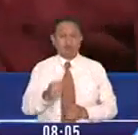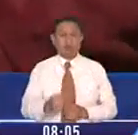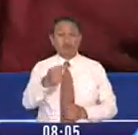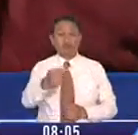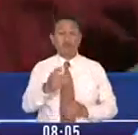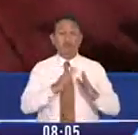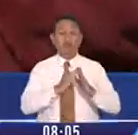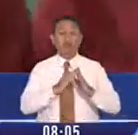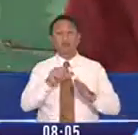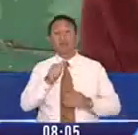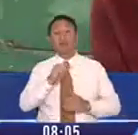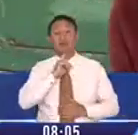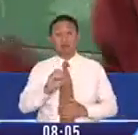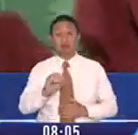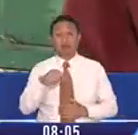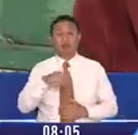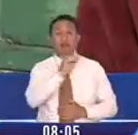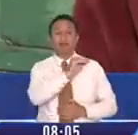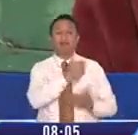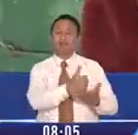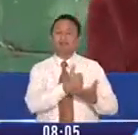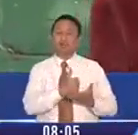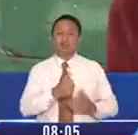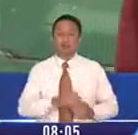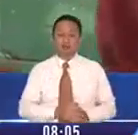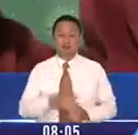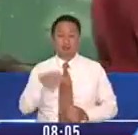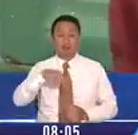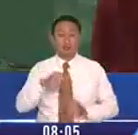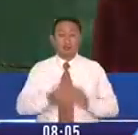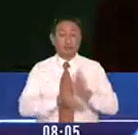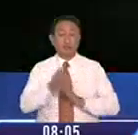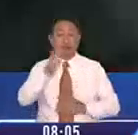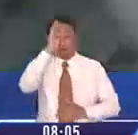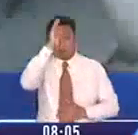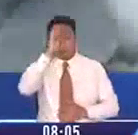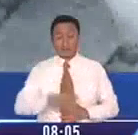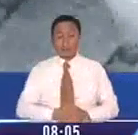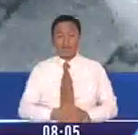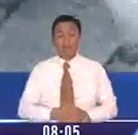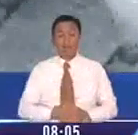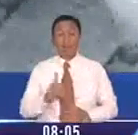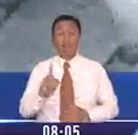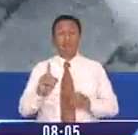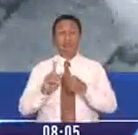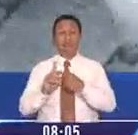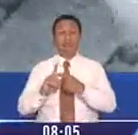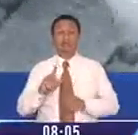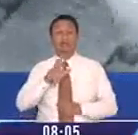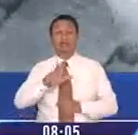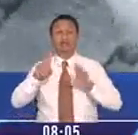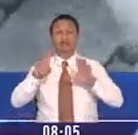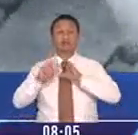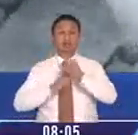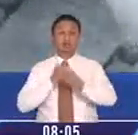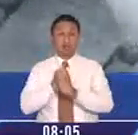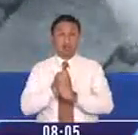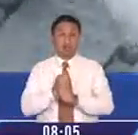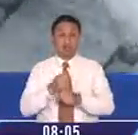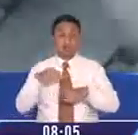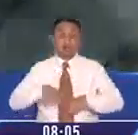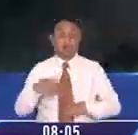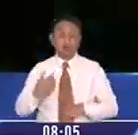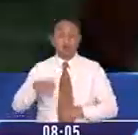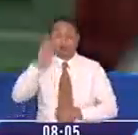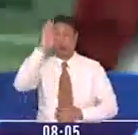y avanza a llegar en la casa de mi otro tío para pedir auxilio, para llevarle al hospital. Hoy el ciudadano de 37 años se debate entre la vida y